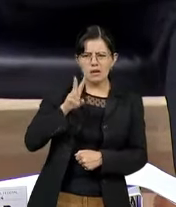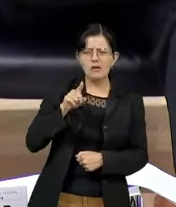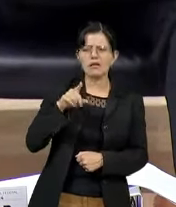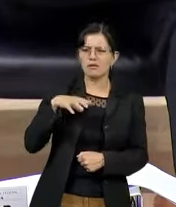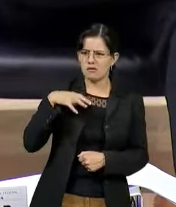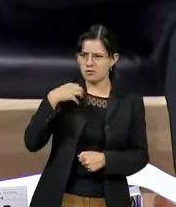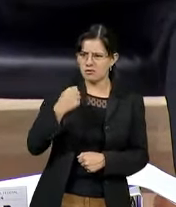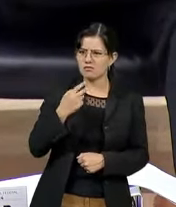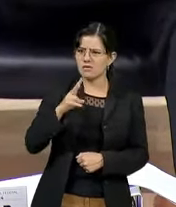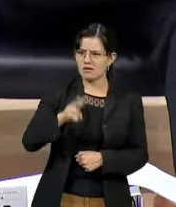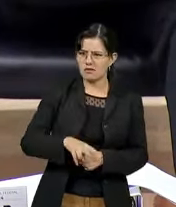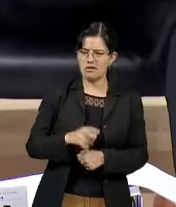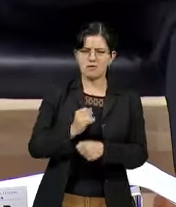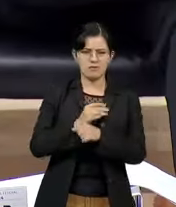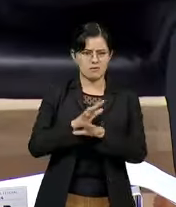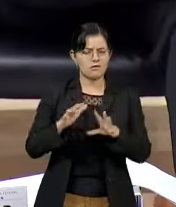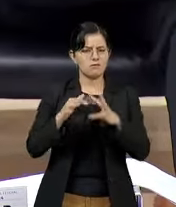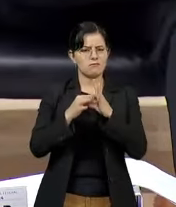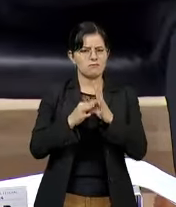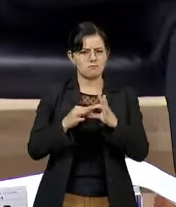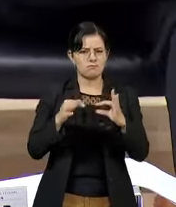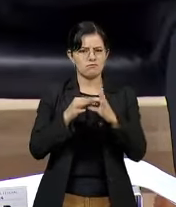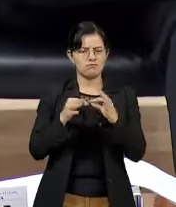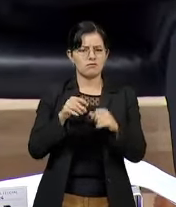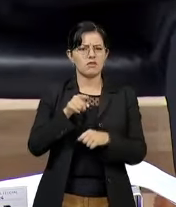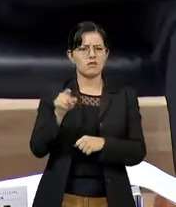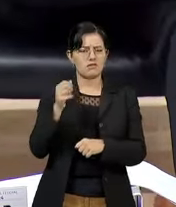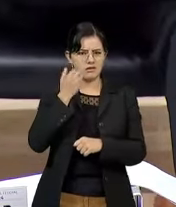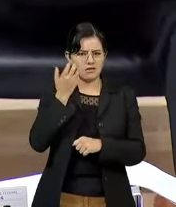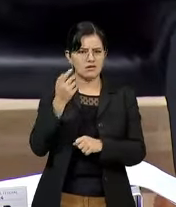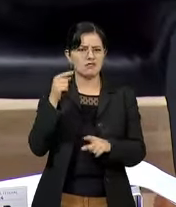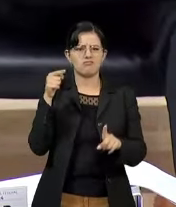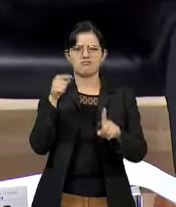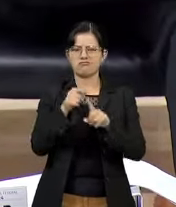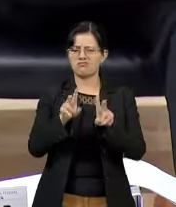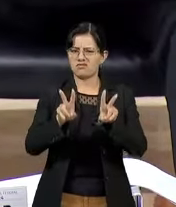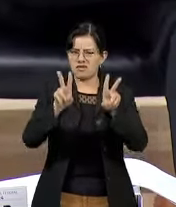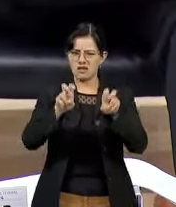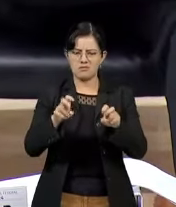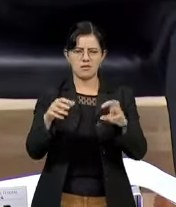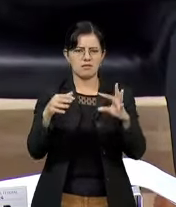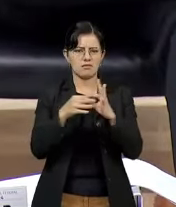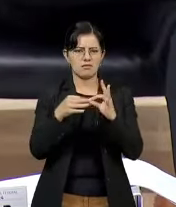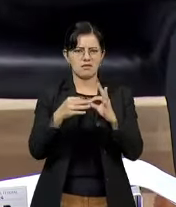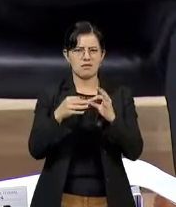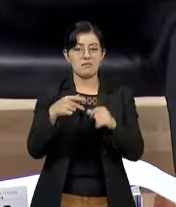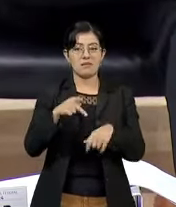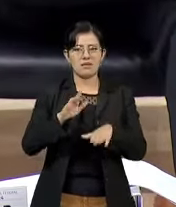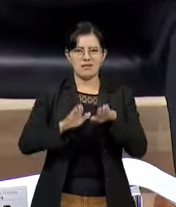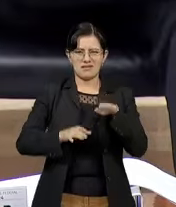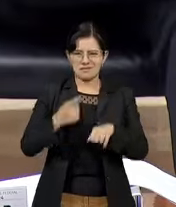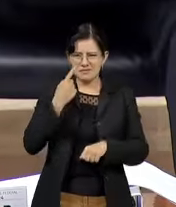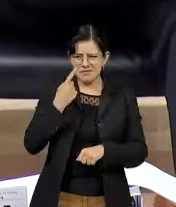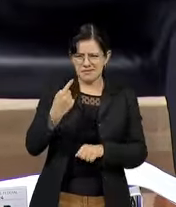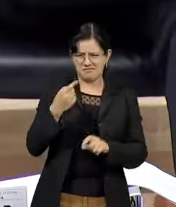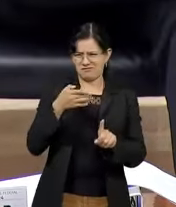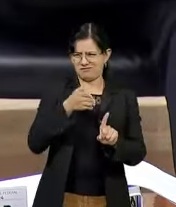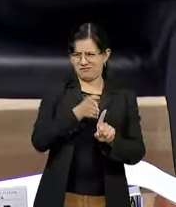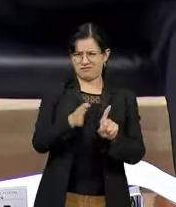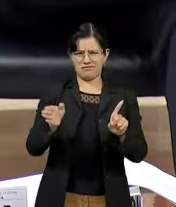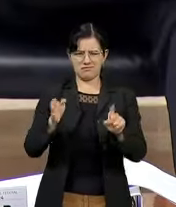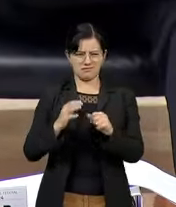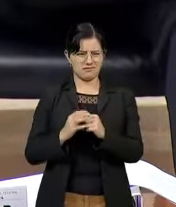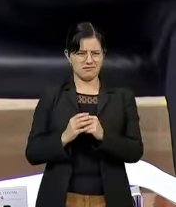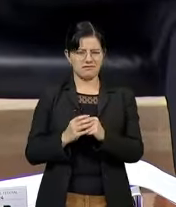planteamiento que busca atender los temas pero también veo cómo evaden también veo ese doble